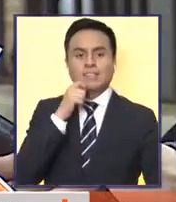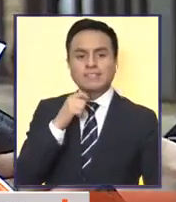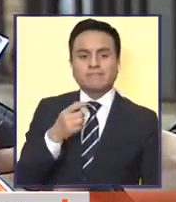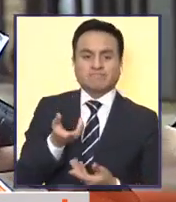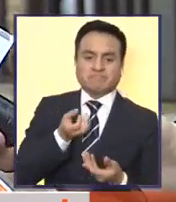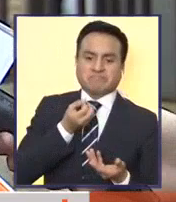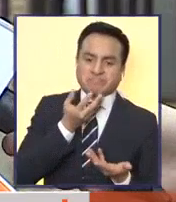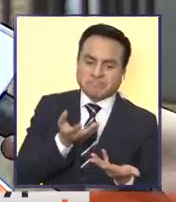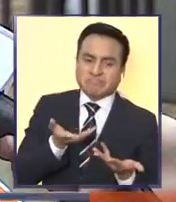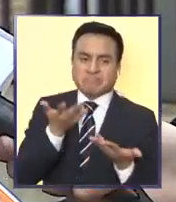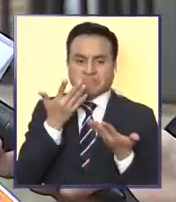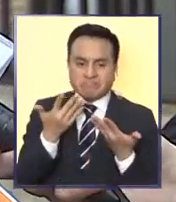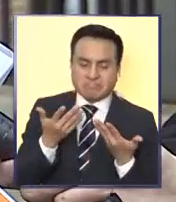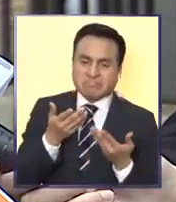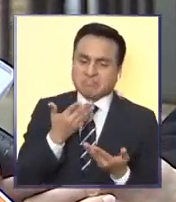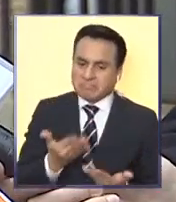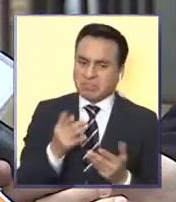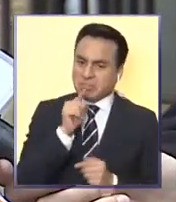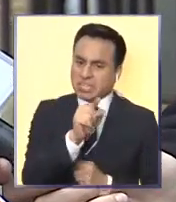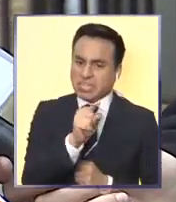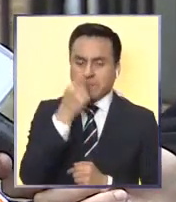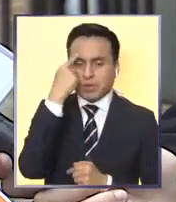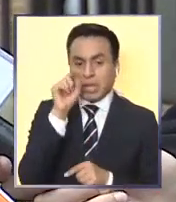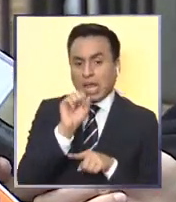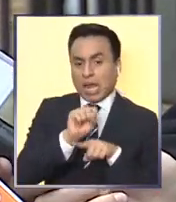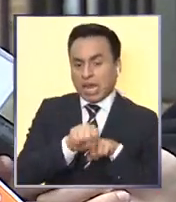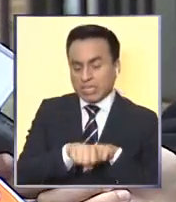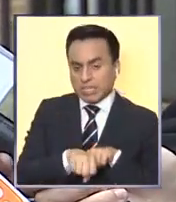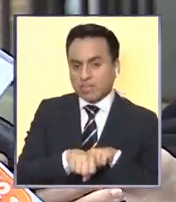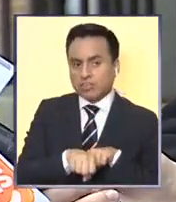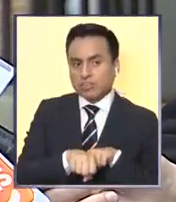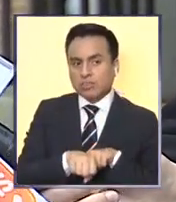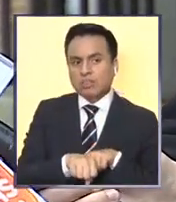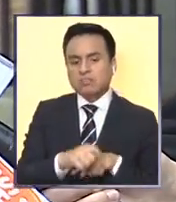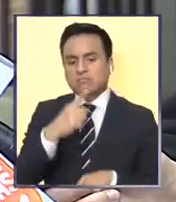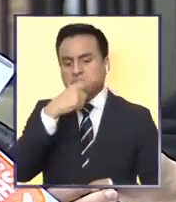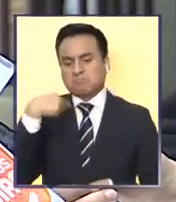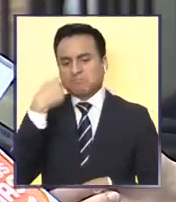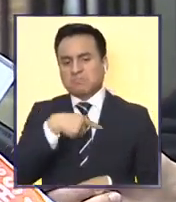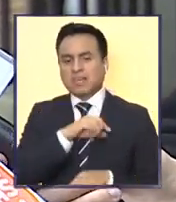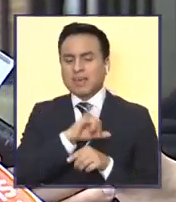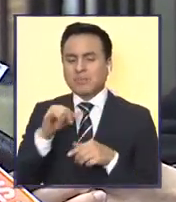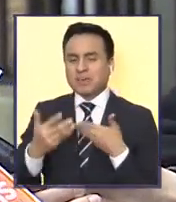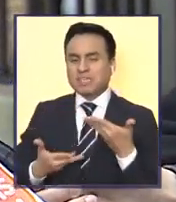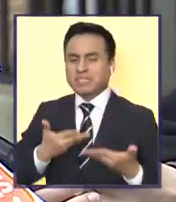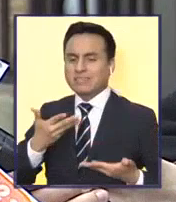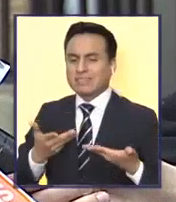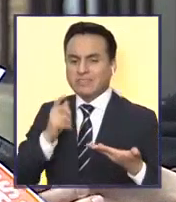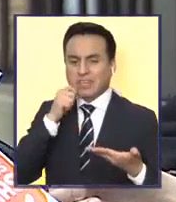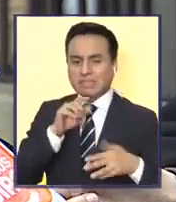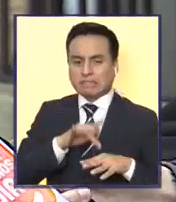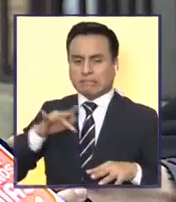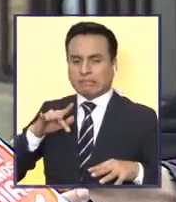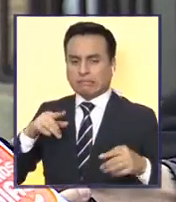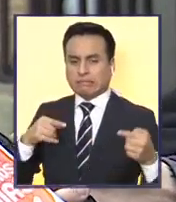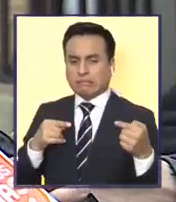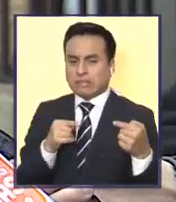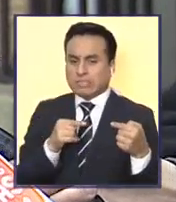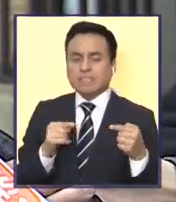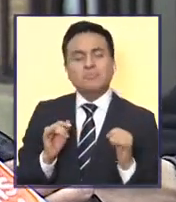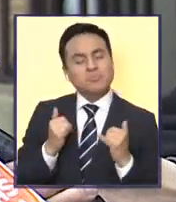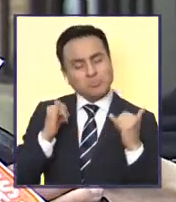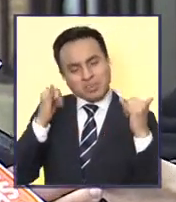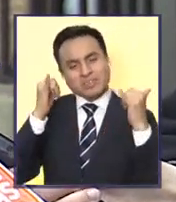con él, pero él aceptándolo me ninguneaba y se generaba una especie de tensión muy, muy